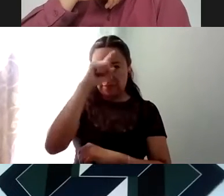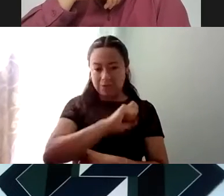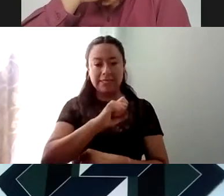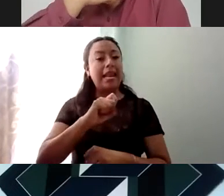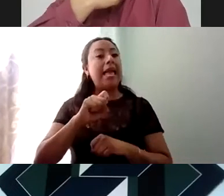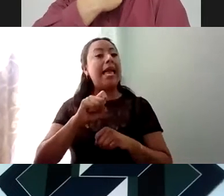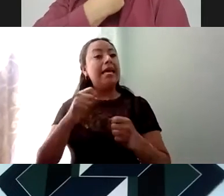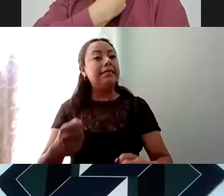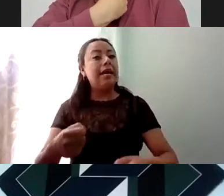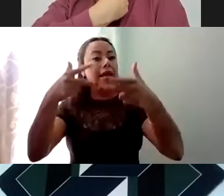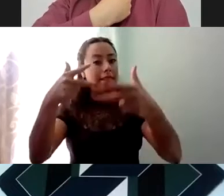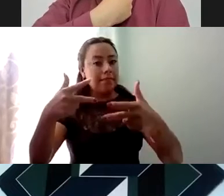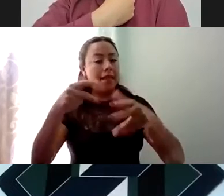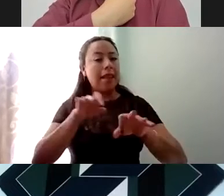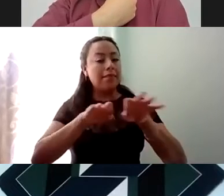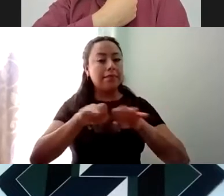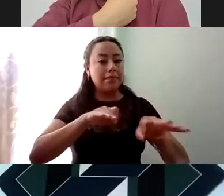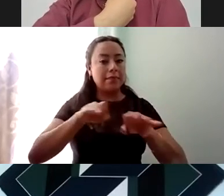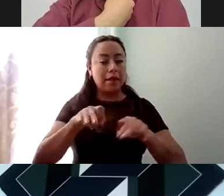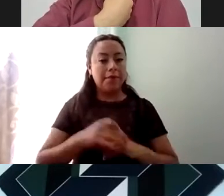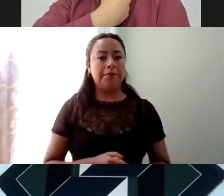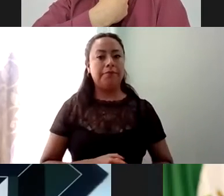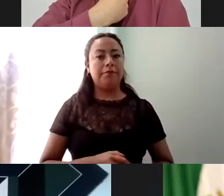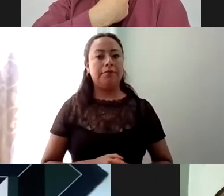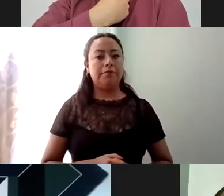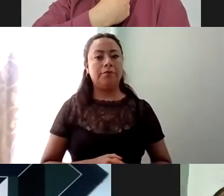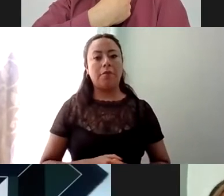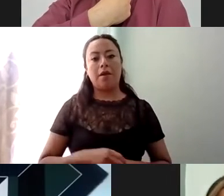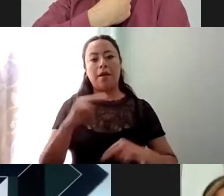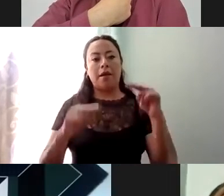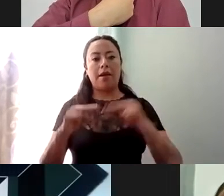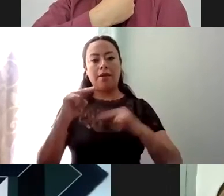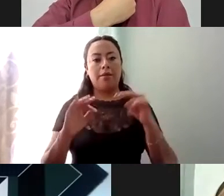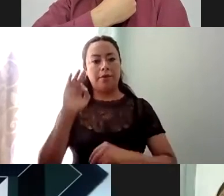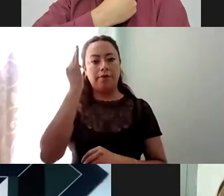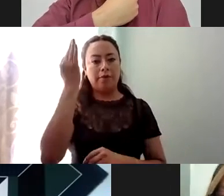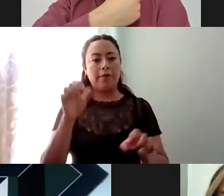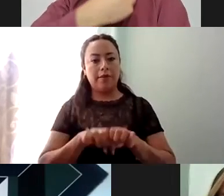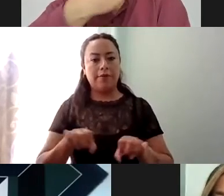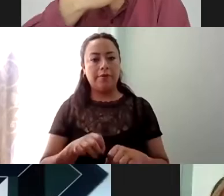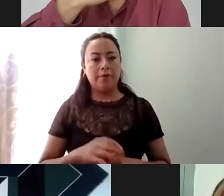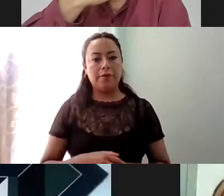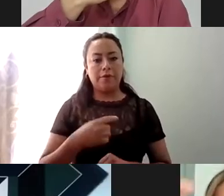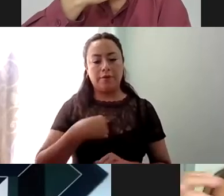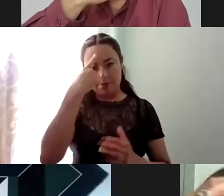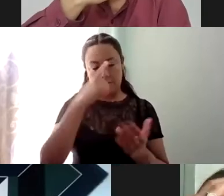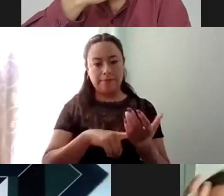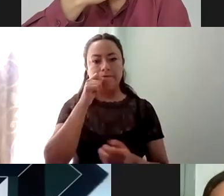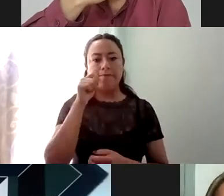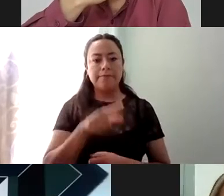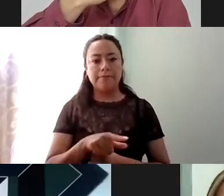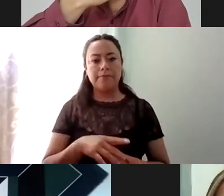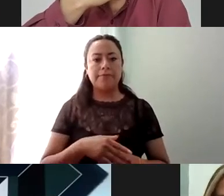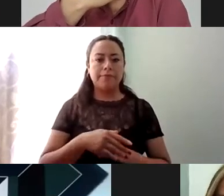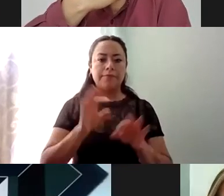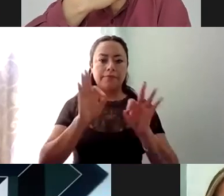salieron algunas disposiciones a nivel federal, creo que también valdría la pena impulsar políticas públicas desde la